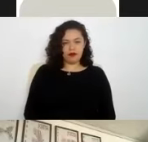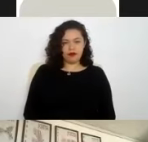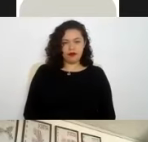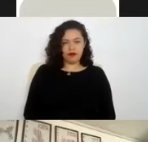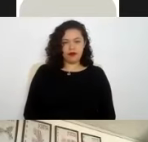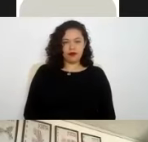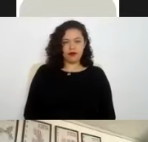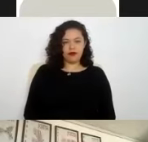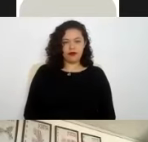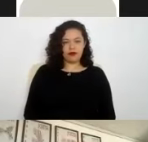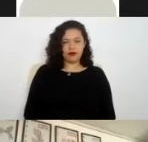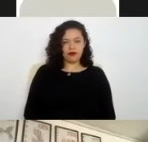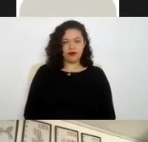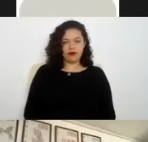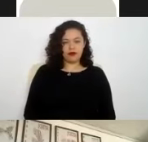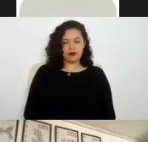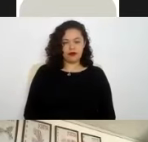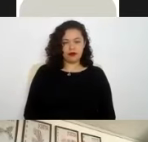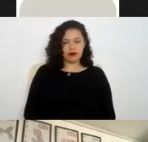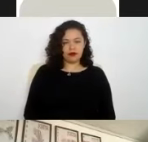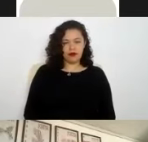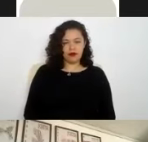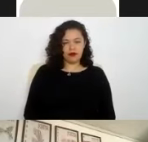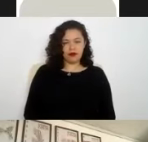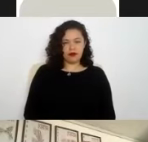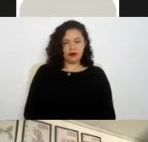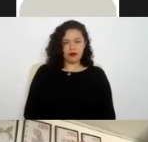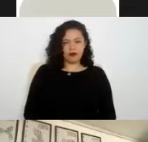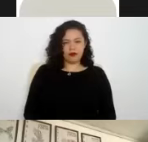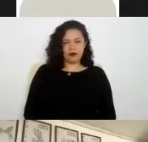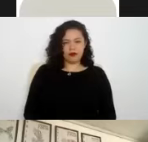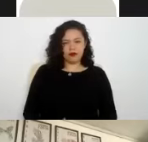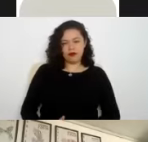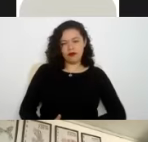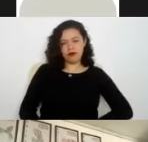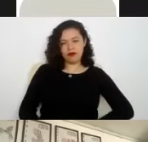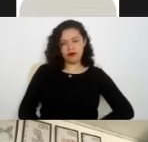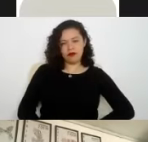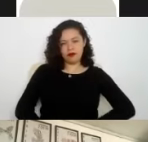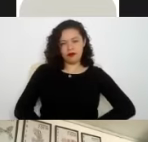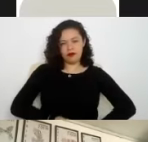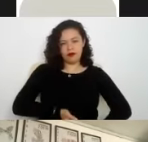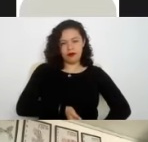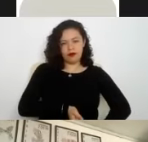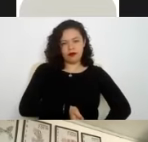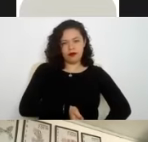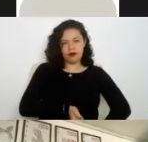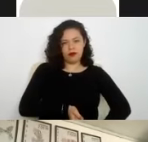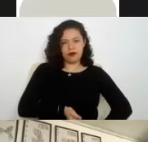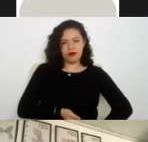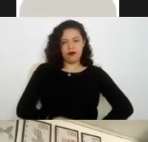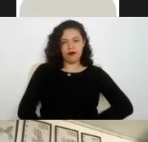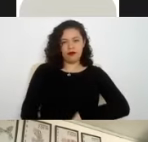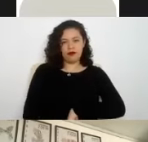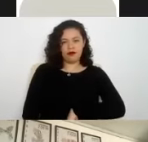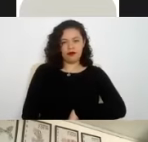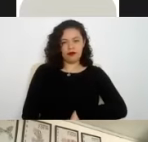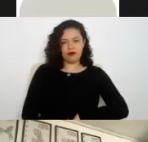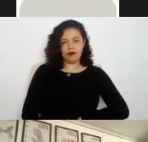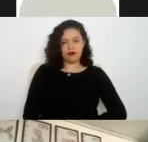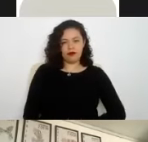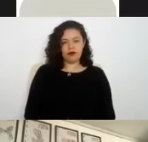actuado desde que tengo 8 años. El Ariel me lo llevé para la película El Alien y yo. Algo